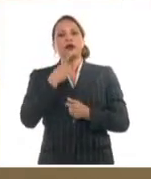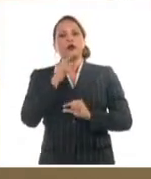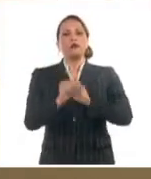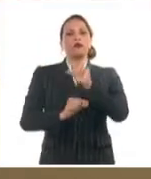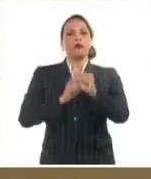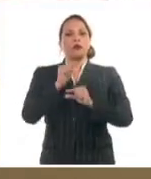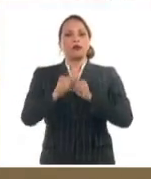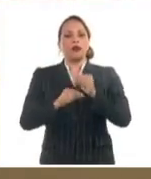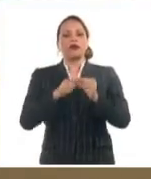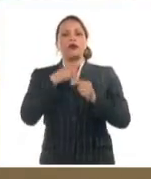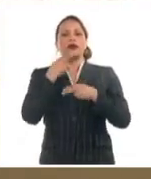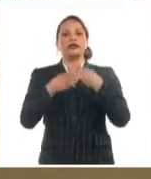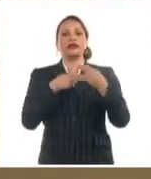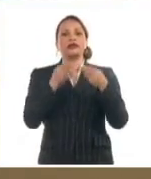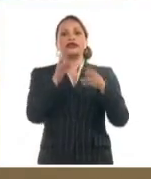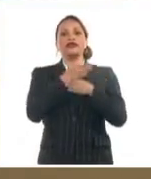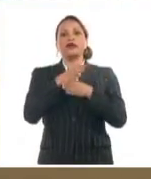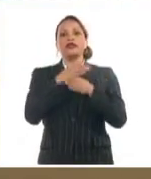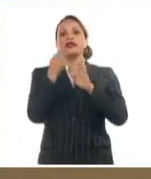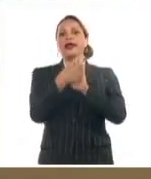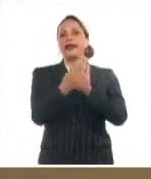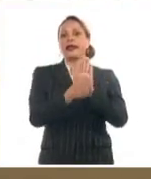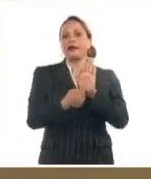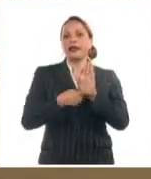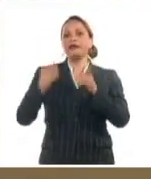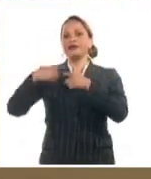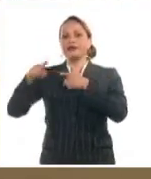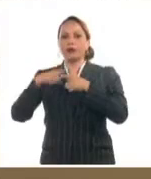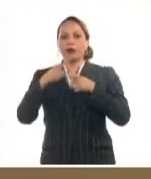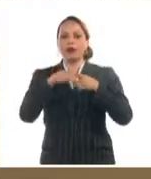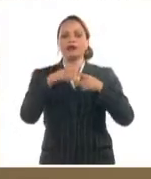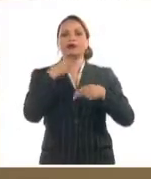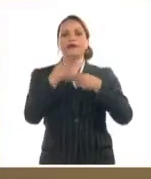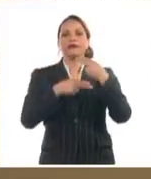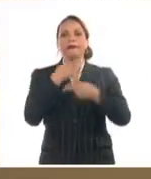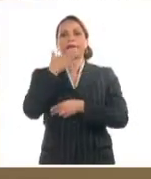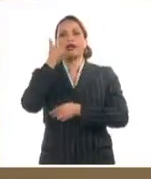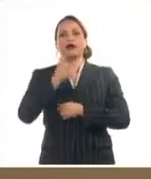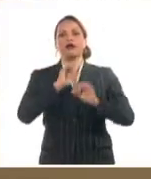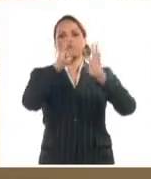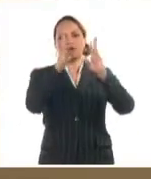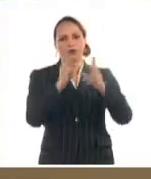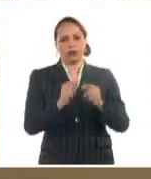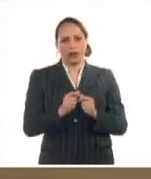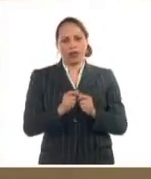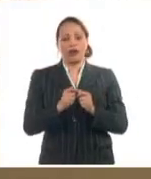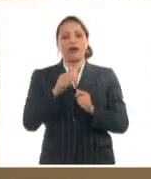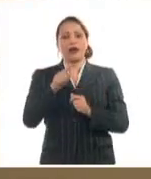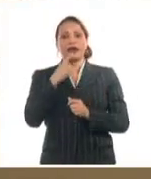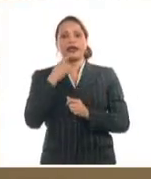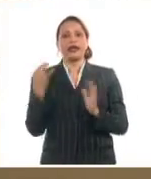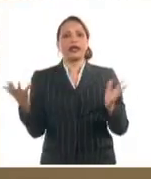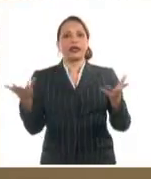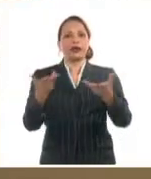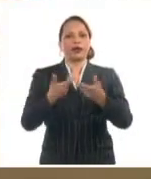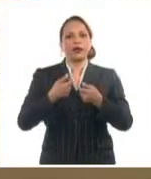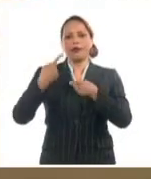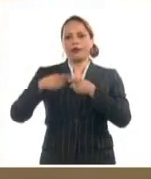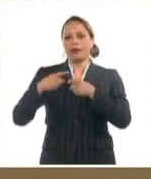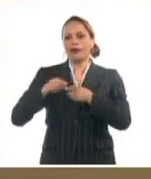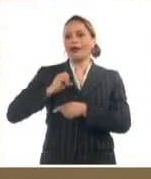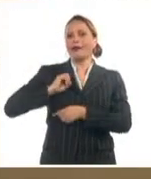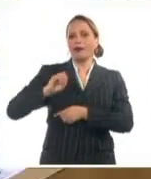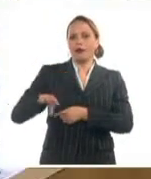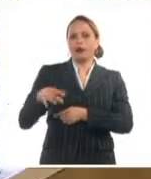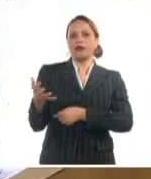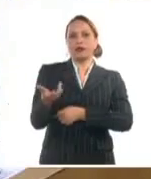estar gestionando un grupo de elementos y materiales para poder tener mejores resultados en todo lo que tiene que ver con la recogida de desechos sólidos, todo lo que